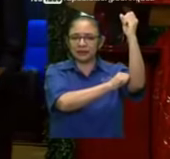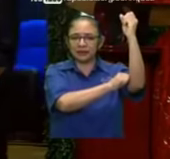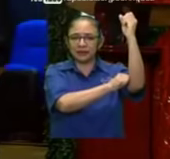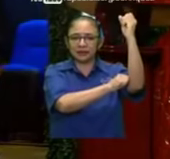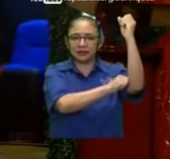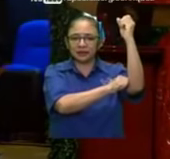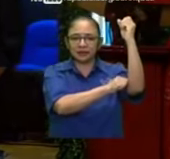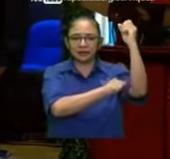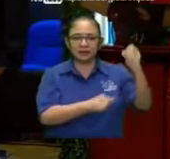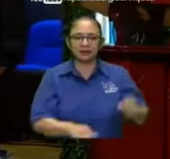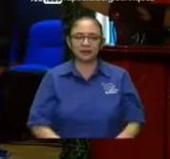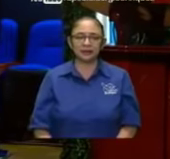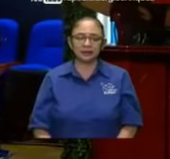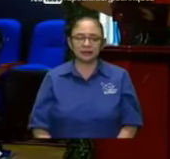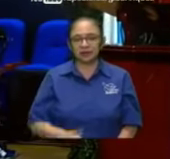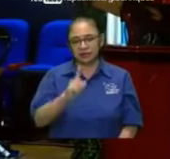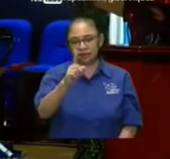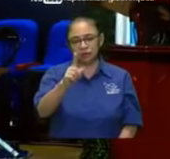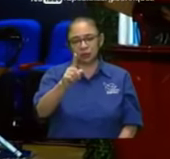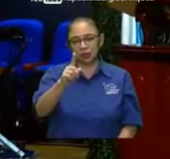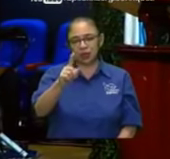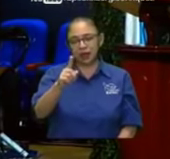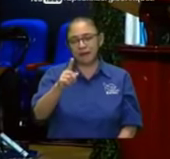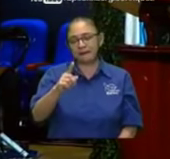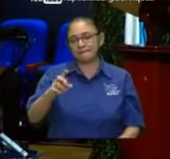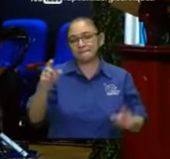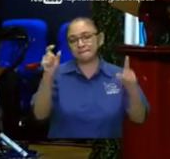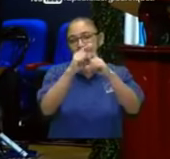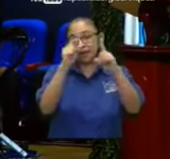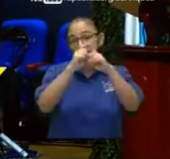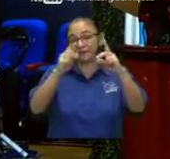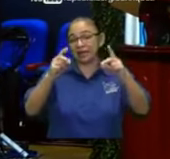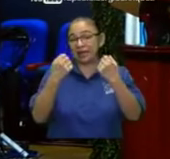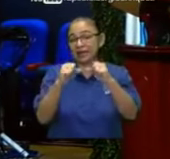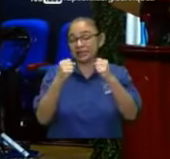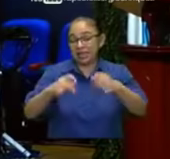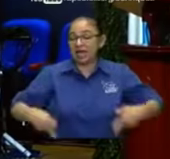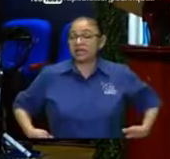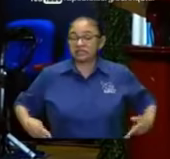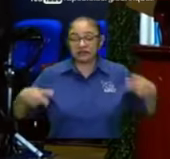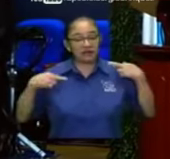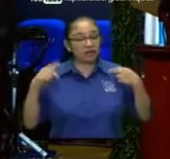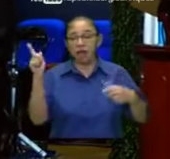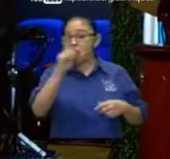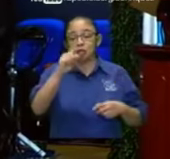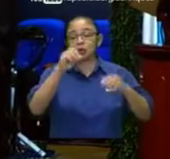Pero imagínense que yo tengo un rema, que no es doctrina.